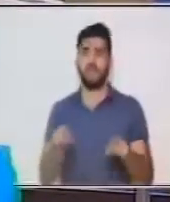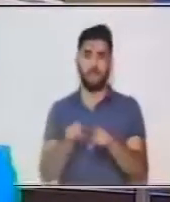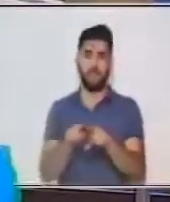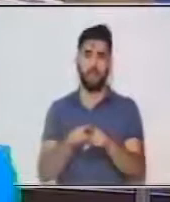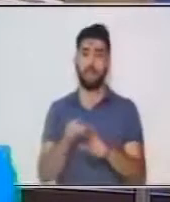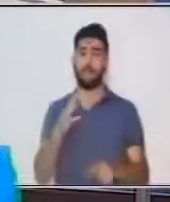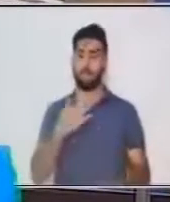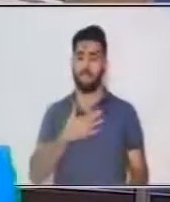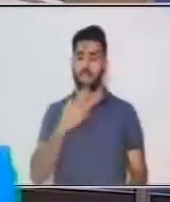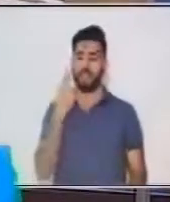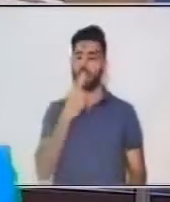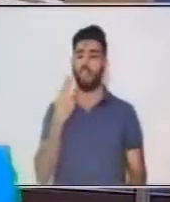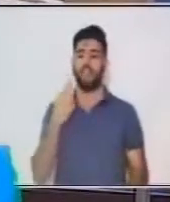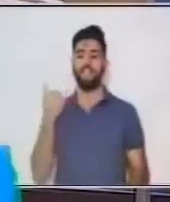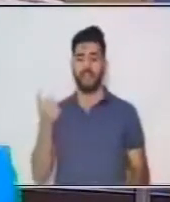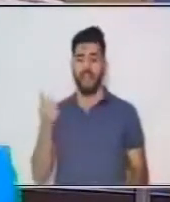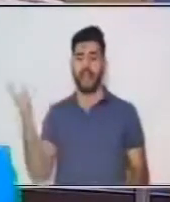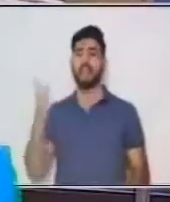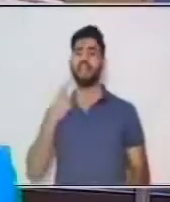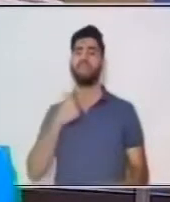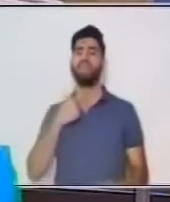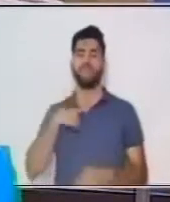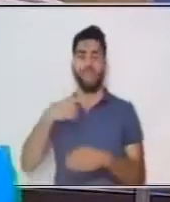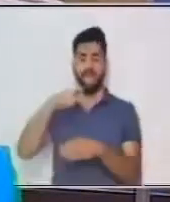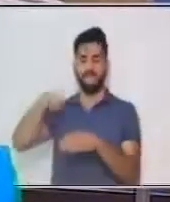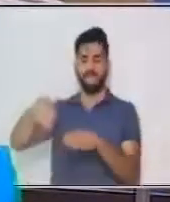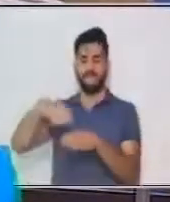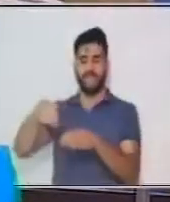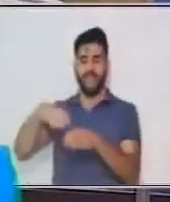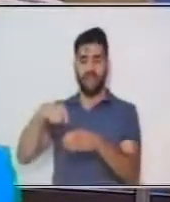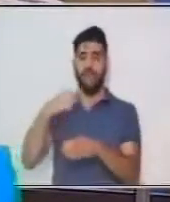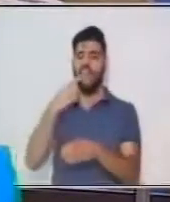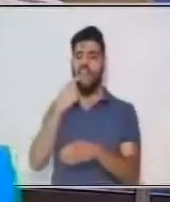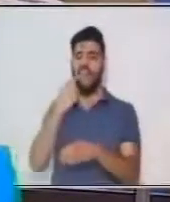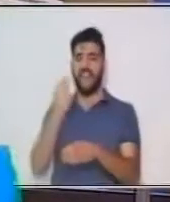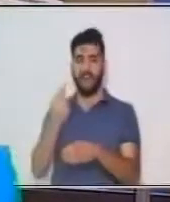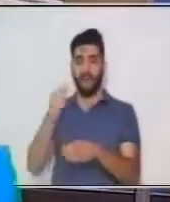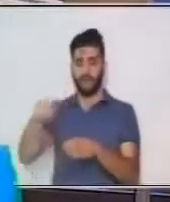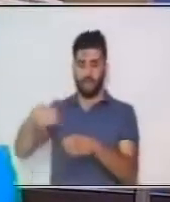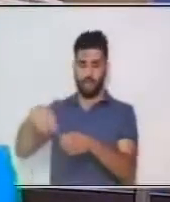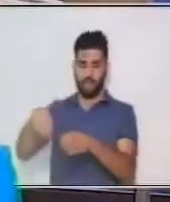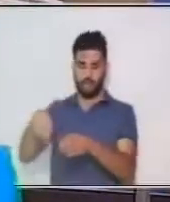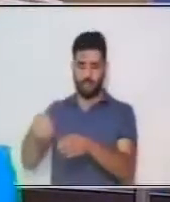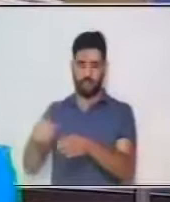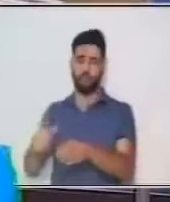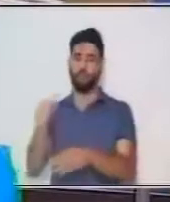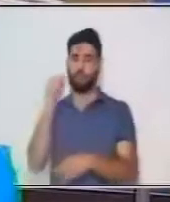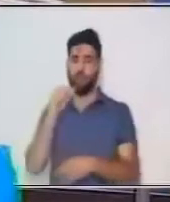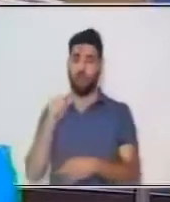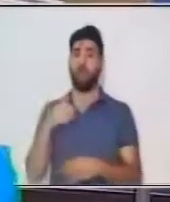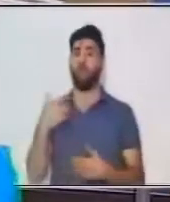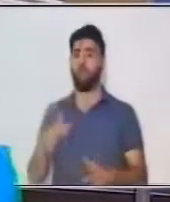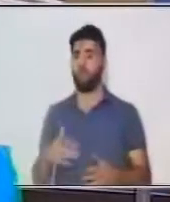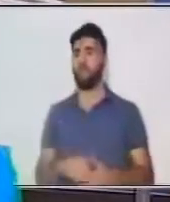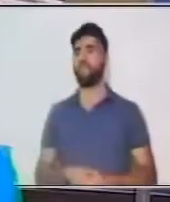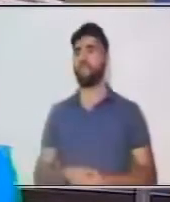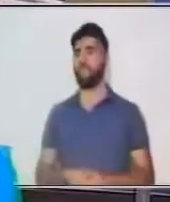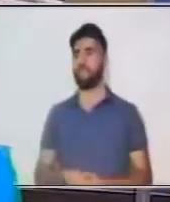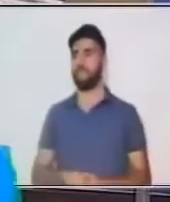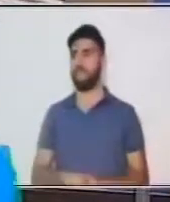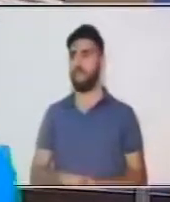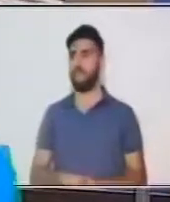horchata. ¿Con qué sentido vas a probar el fresco de horchata? Muy bien, con el sentido del